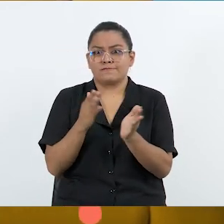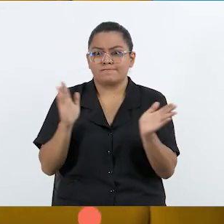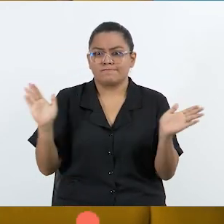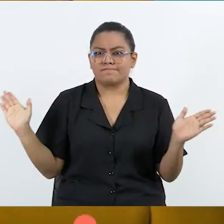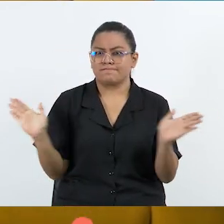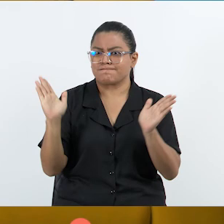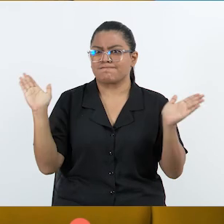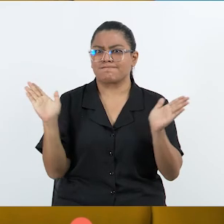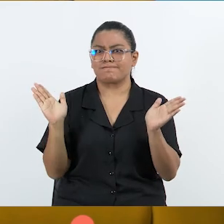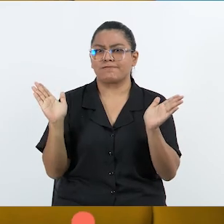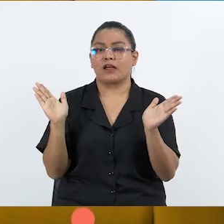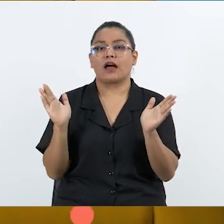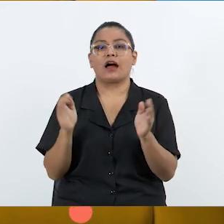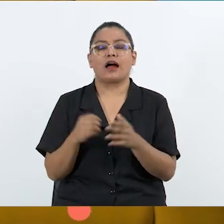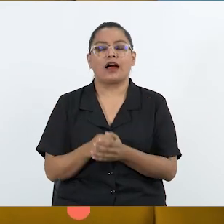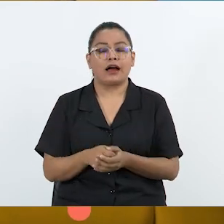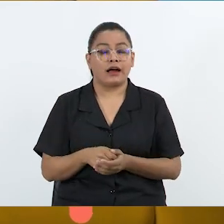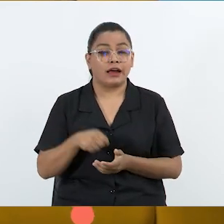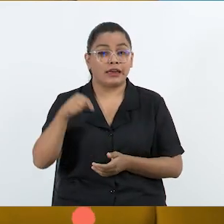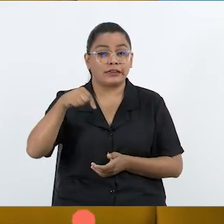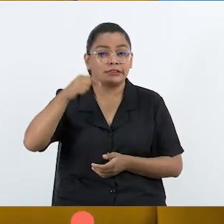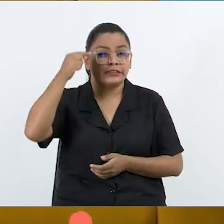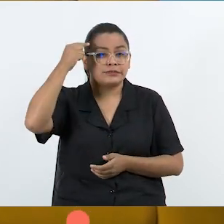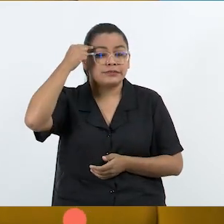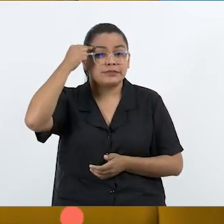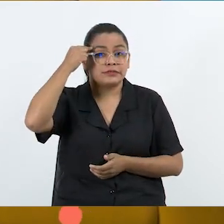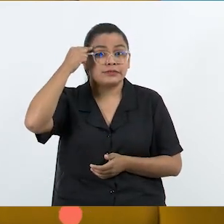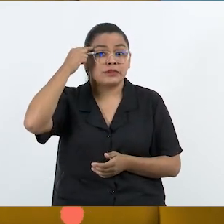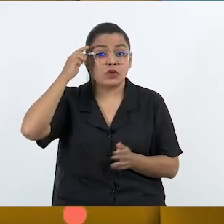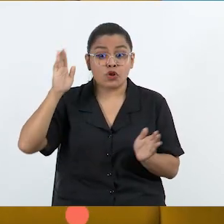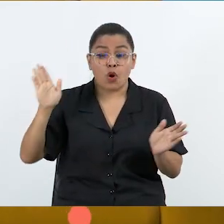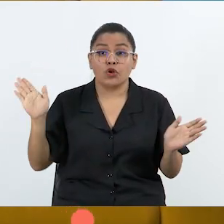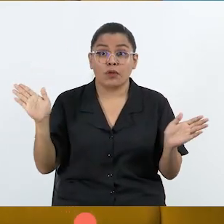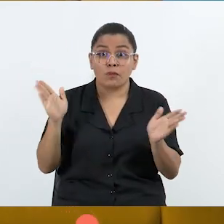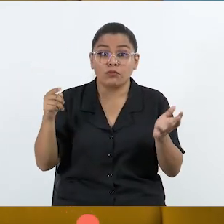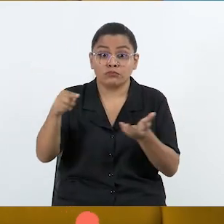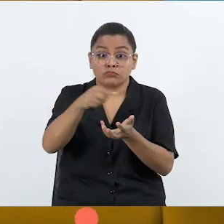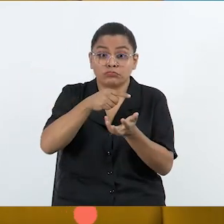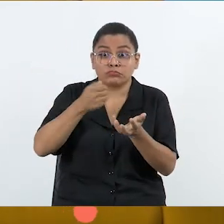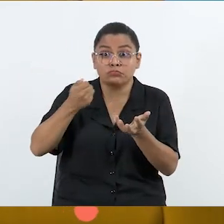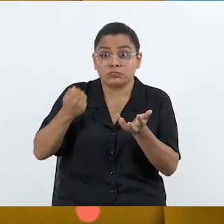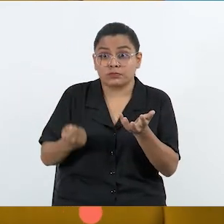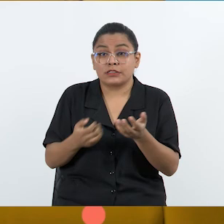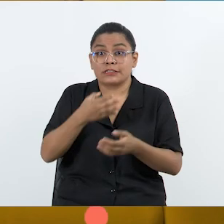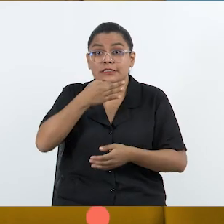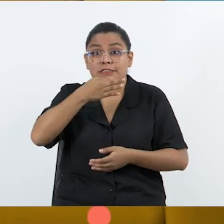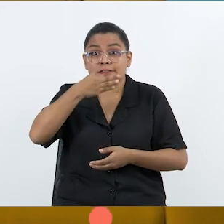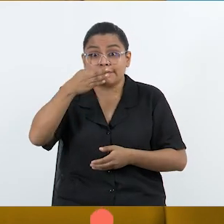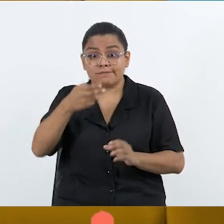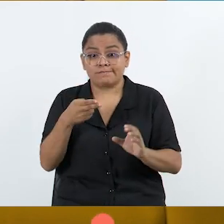tecnologías son el impulso motivacional, en este caso lo que mueve a los estudiantes a